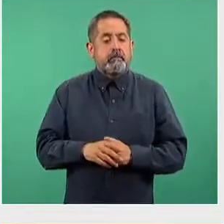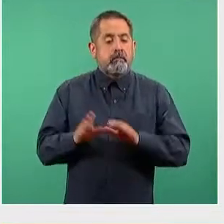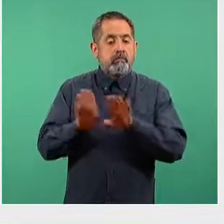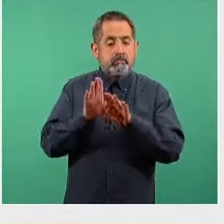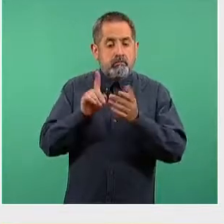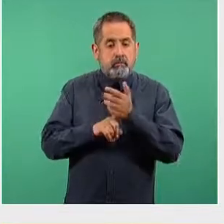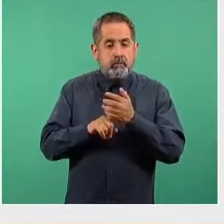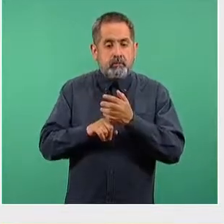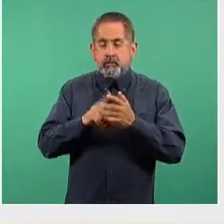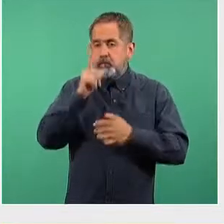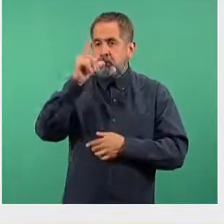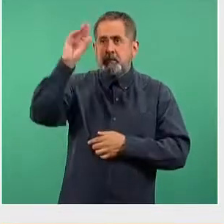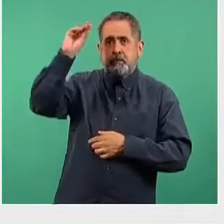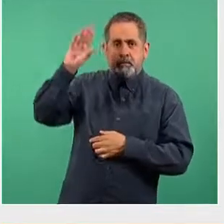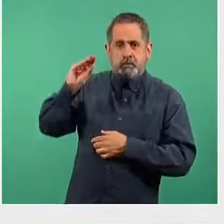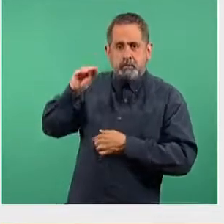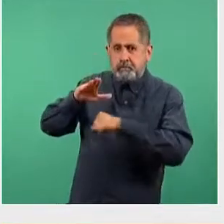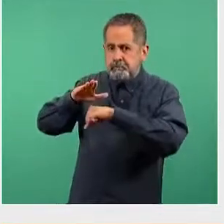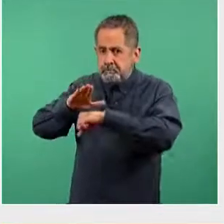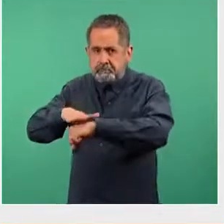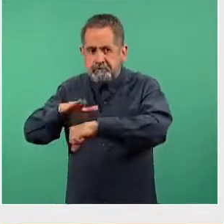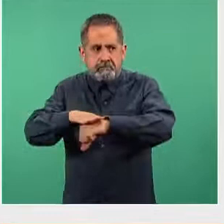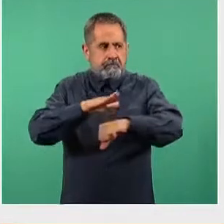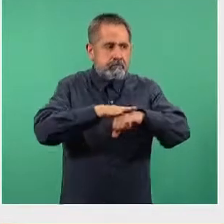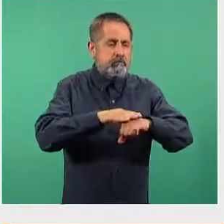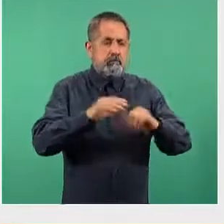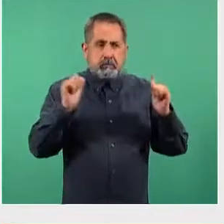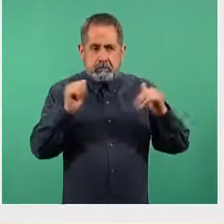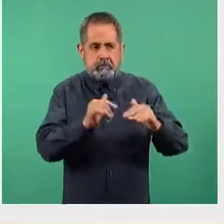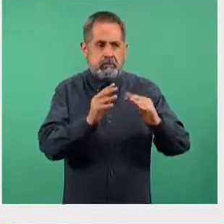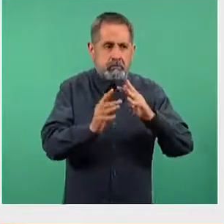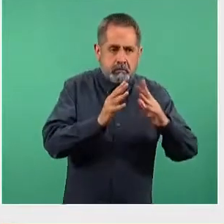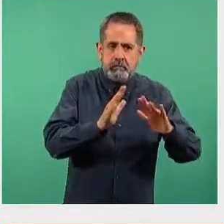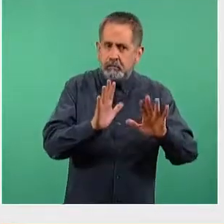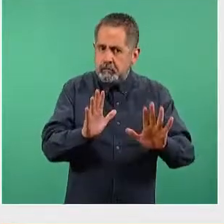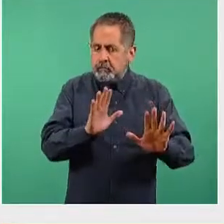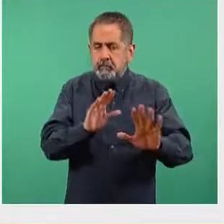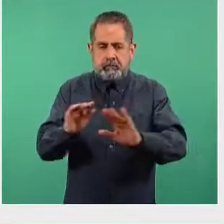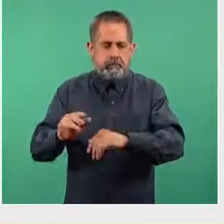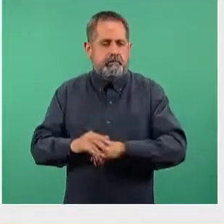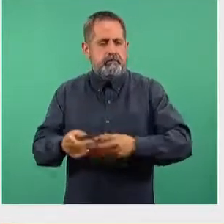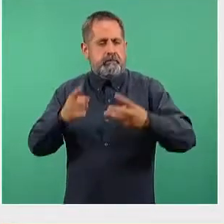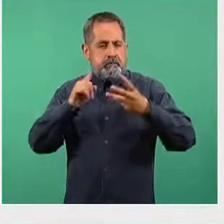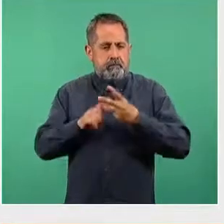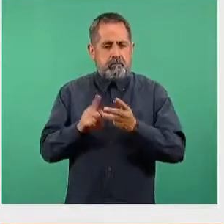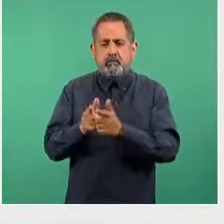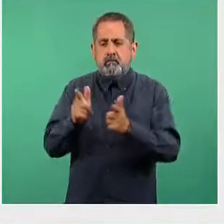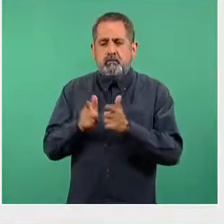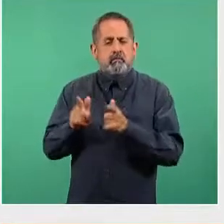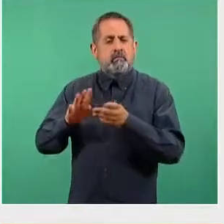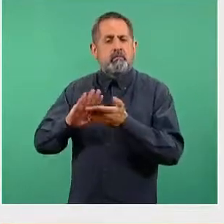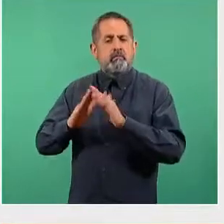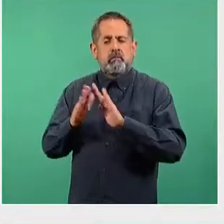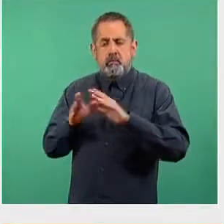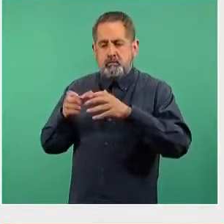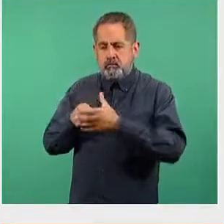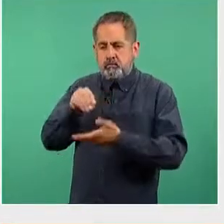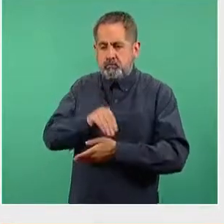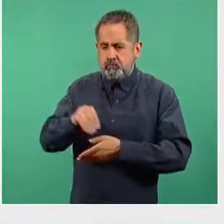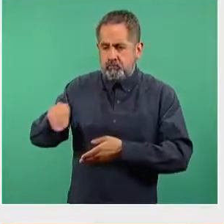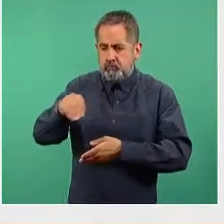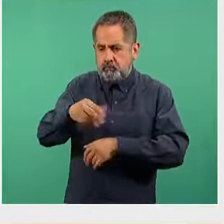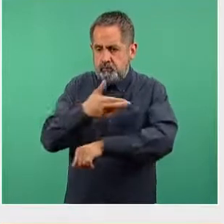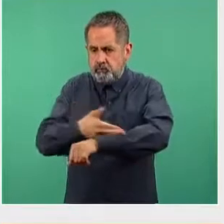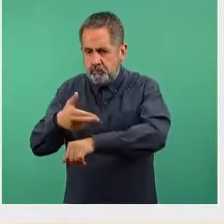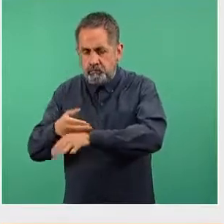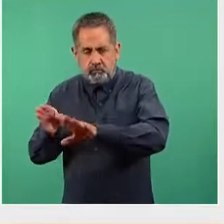la semaforización y la movilidad social en Campeche, las brigadas comunitarias y la